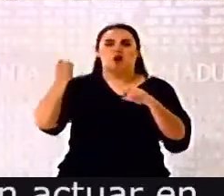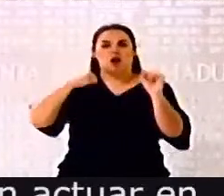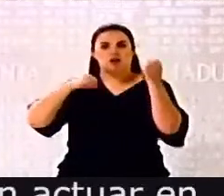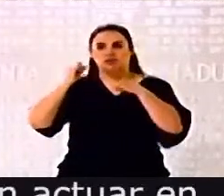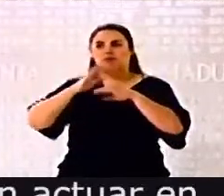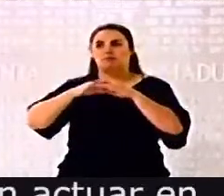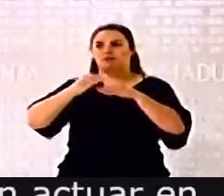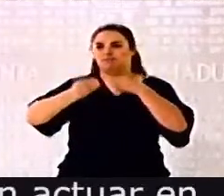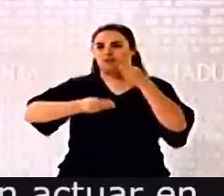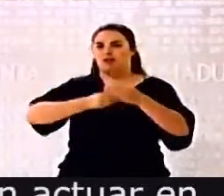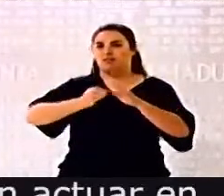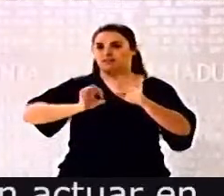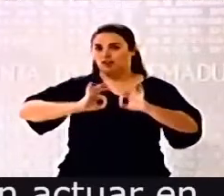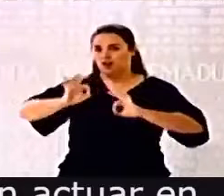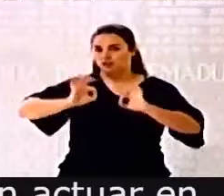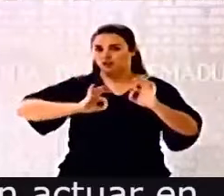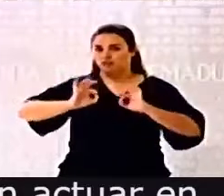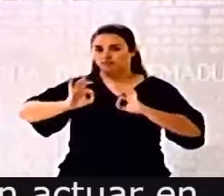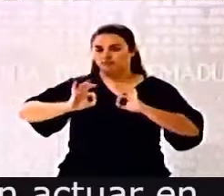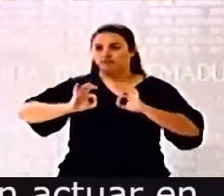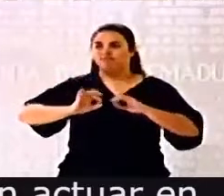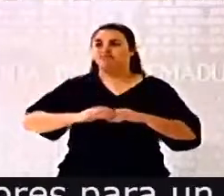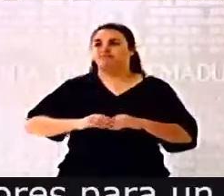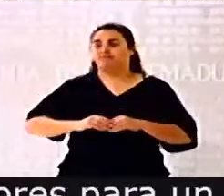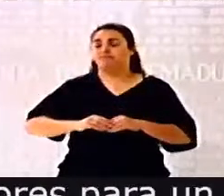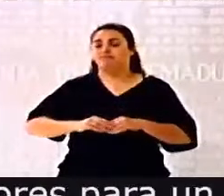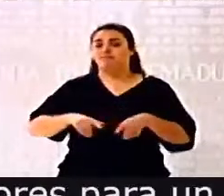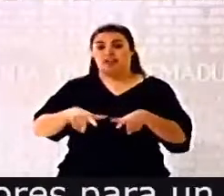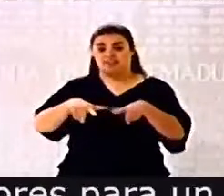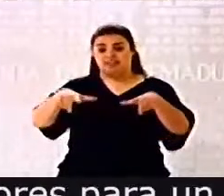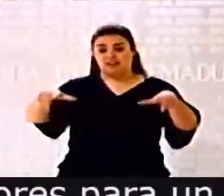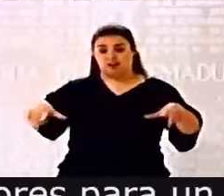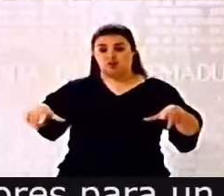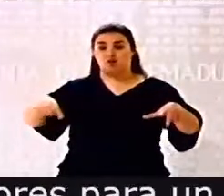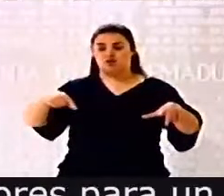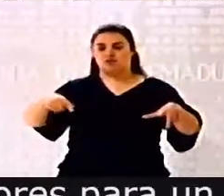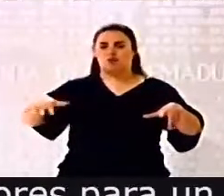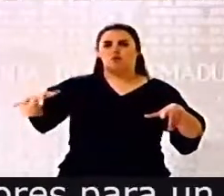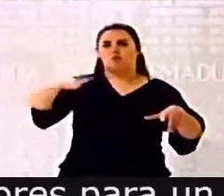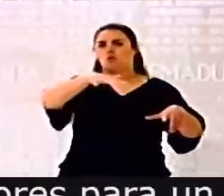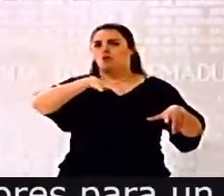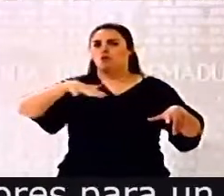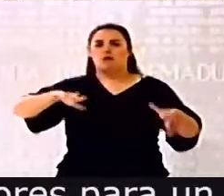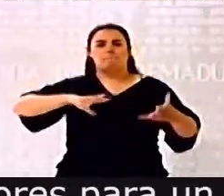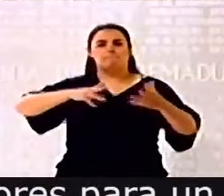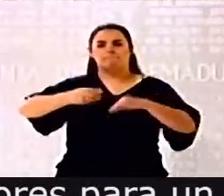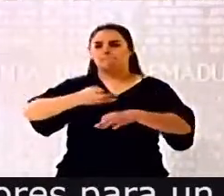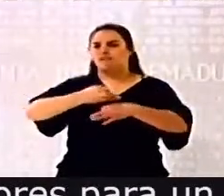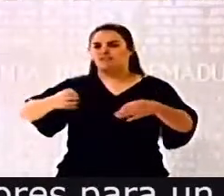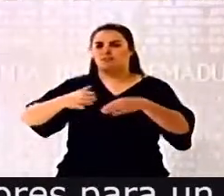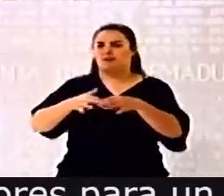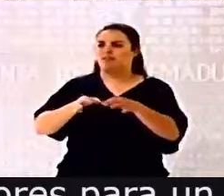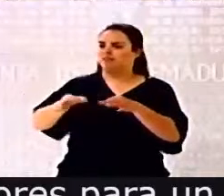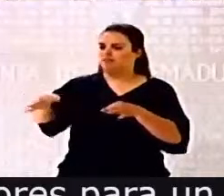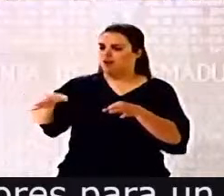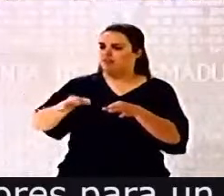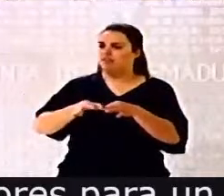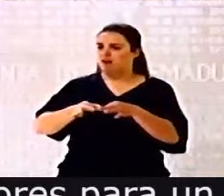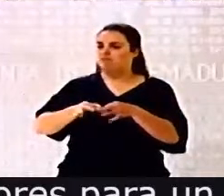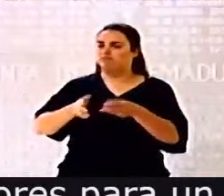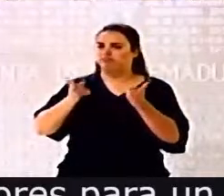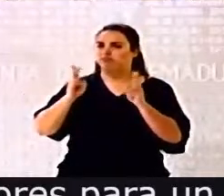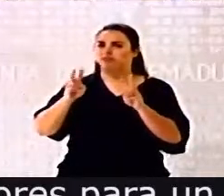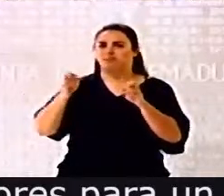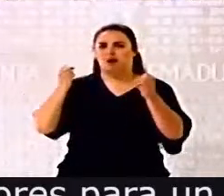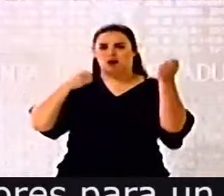para realizar el espectáculo. El escenario dispondrá de un espacio adecuado para permitir una distancia adecuada de